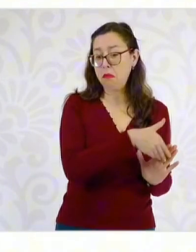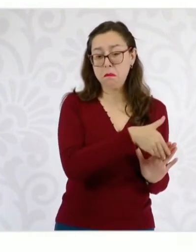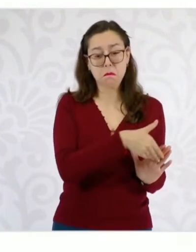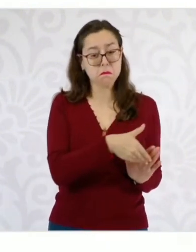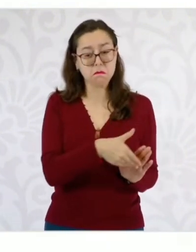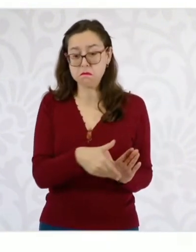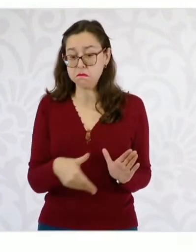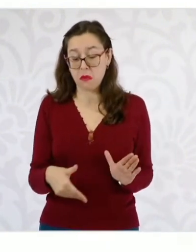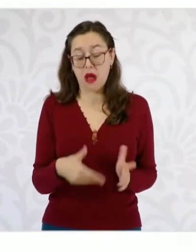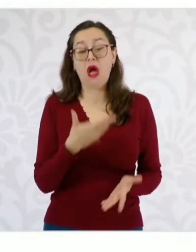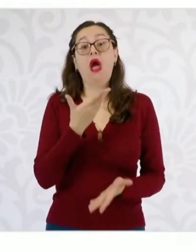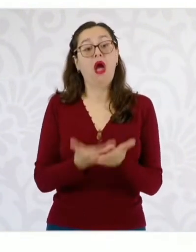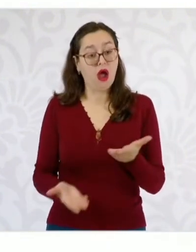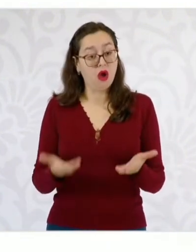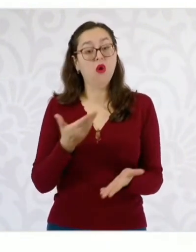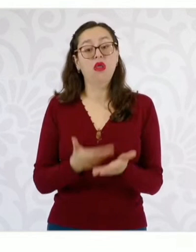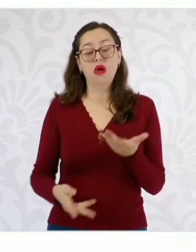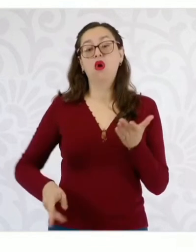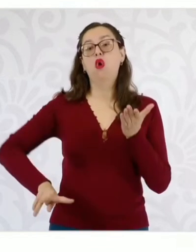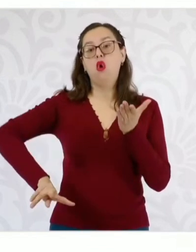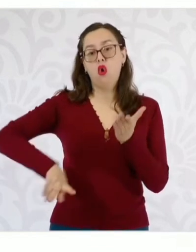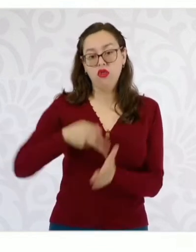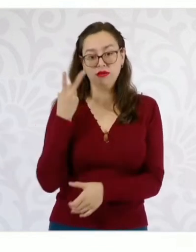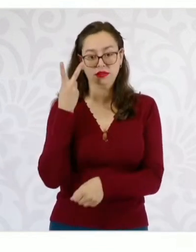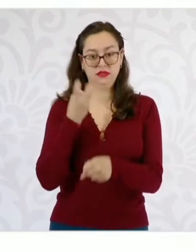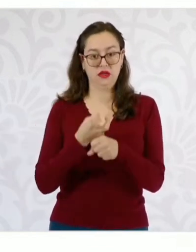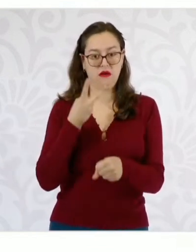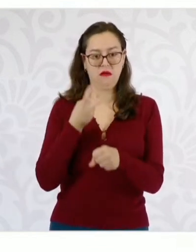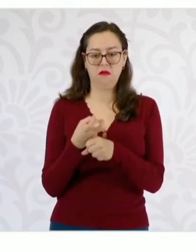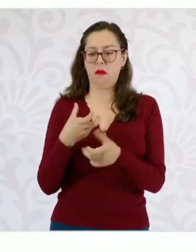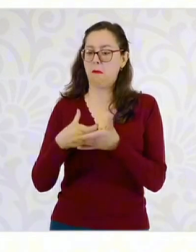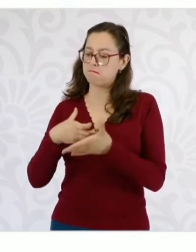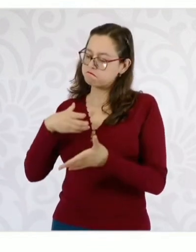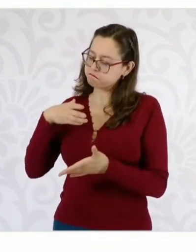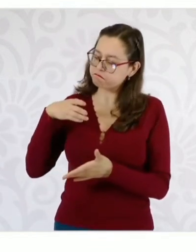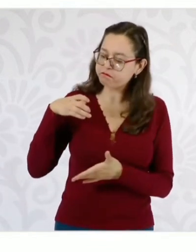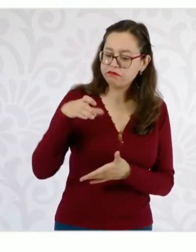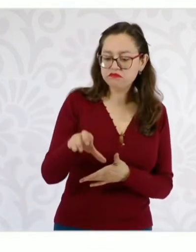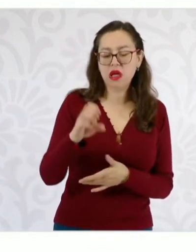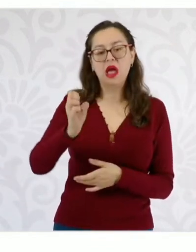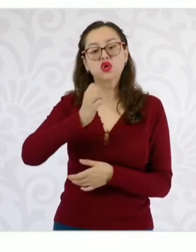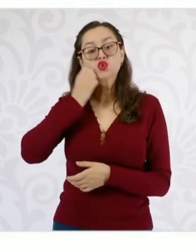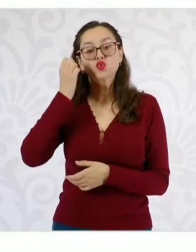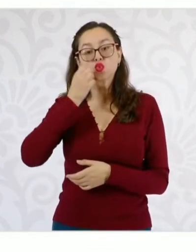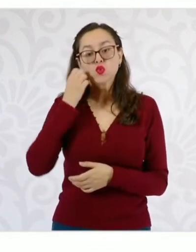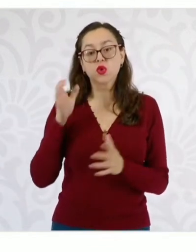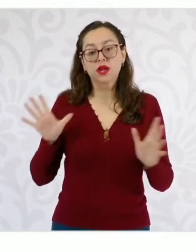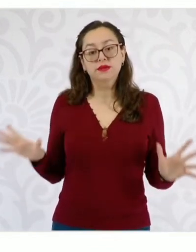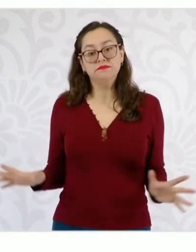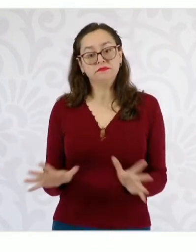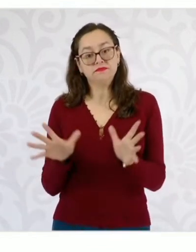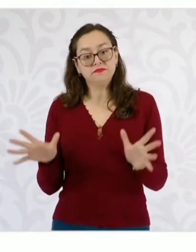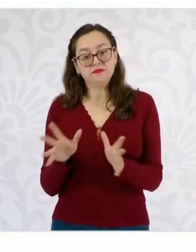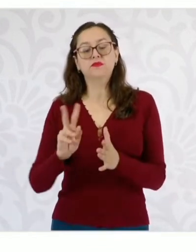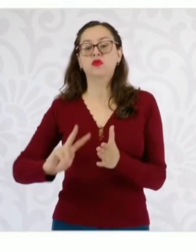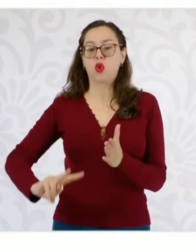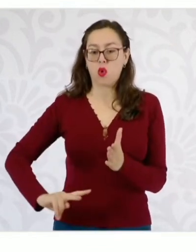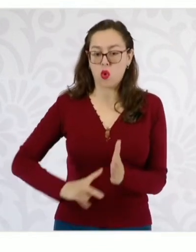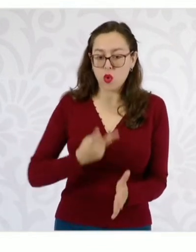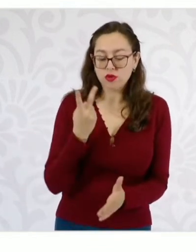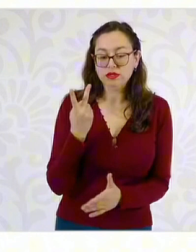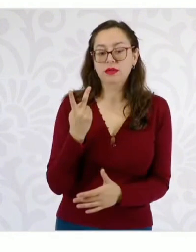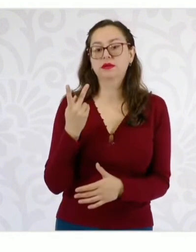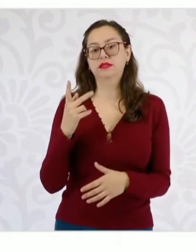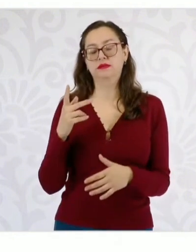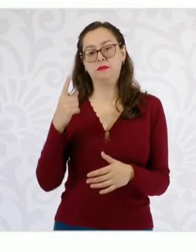con la presidenta, y que hay un interés porque estas escuelas recuperen esa fortaleza y puedan conectar también con la educación